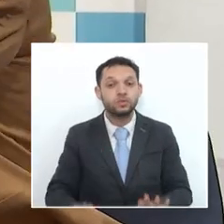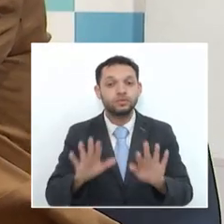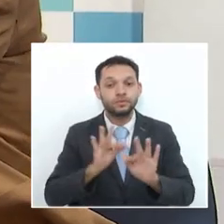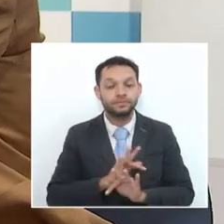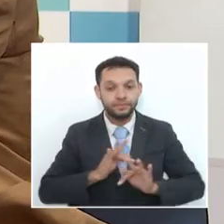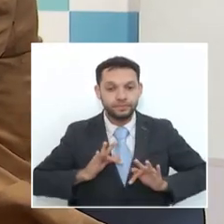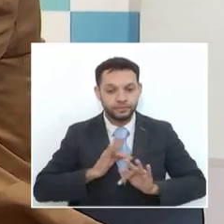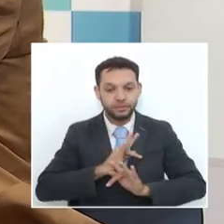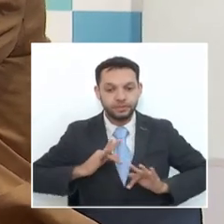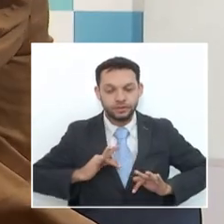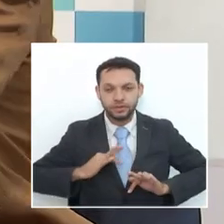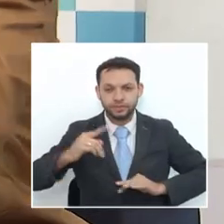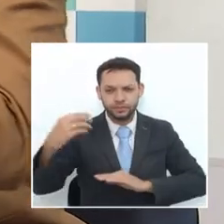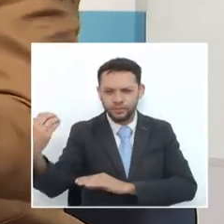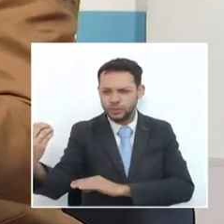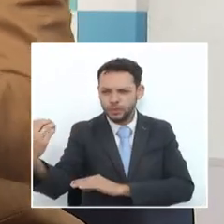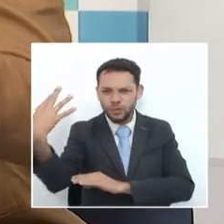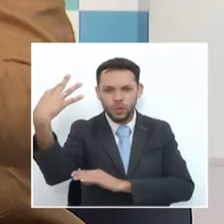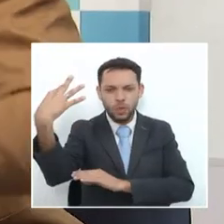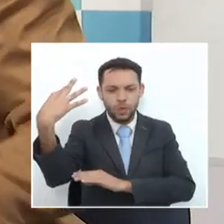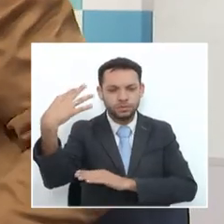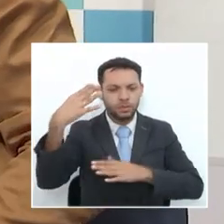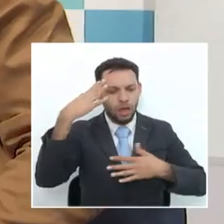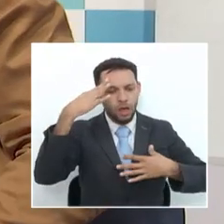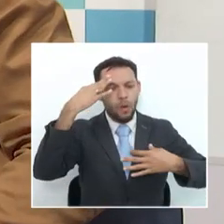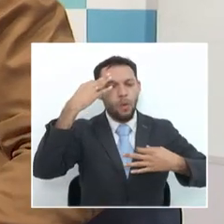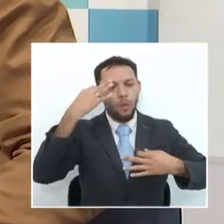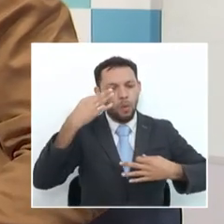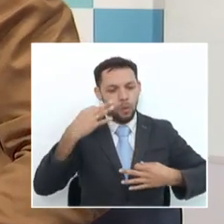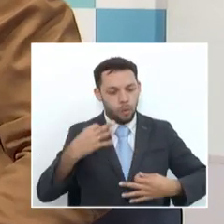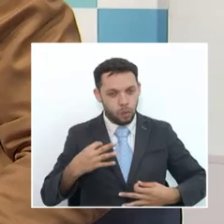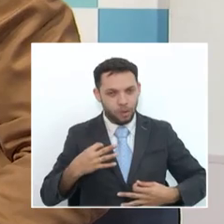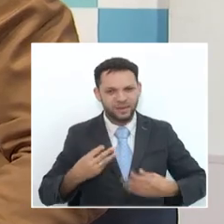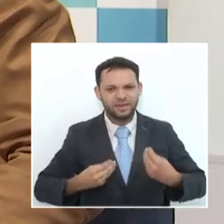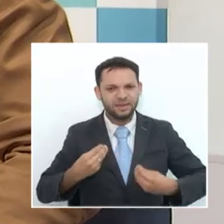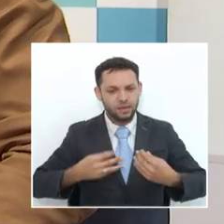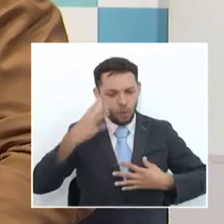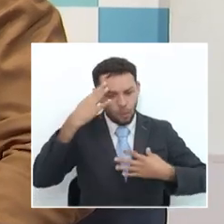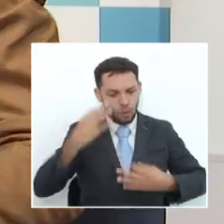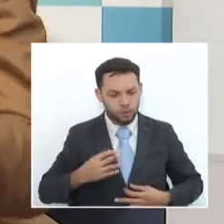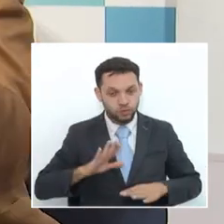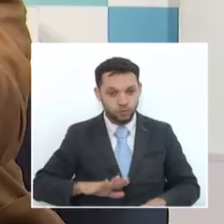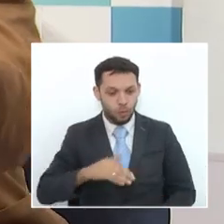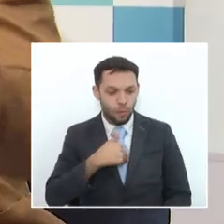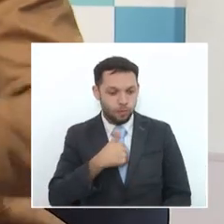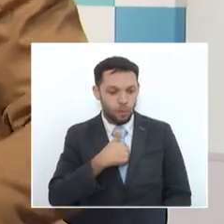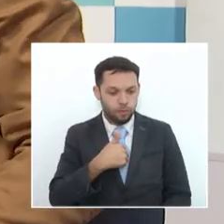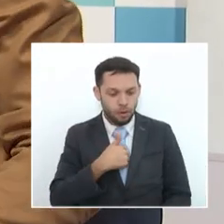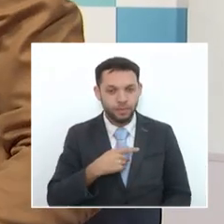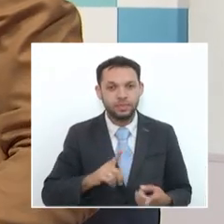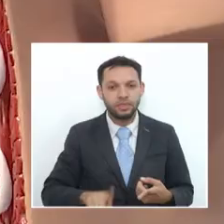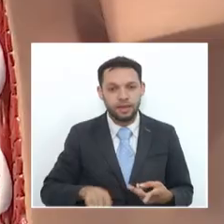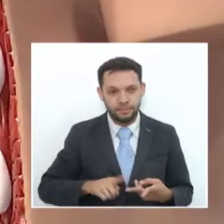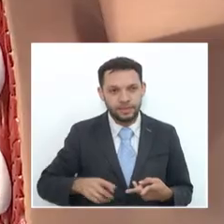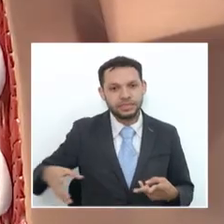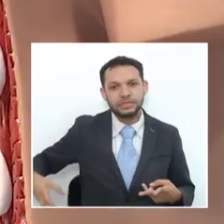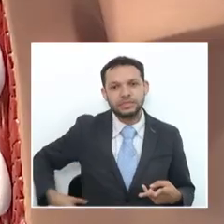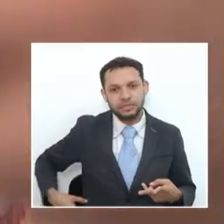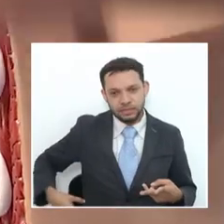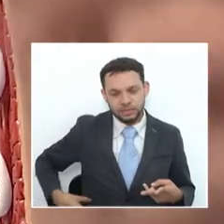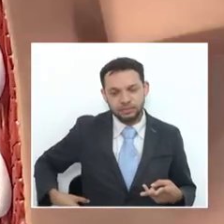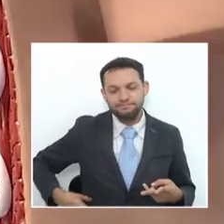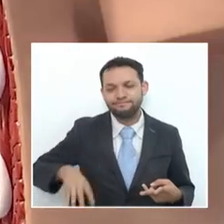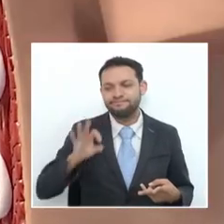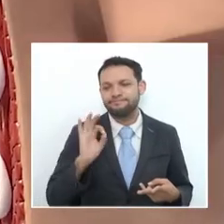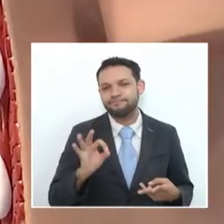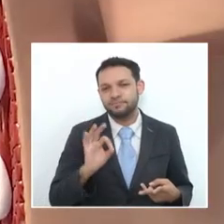es calor. ¿Para qué? Para descansar. Y no descansa únicamente el corazón, el riñón descansa. Ojalá